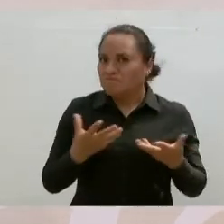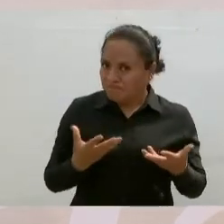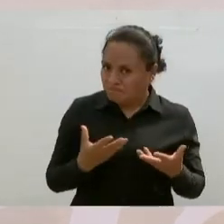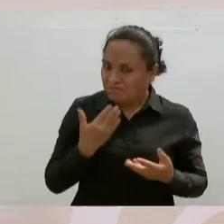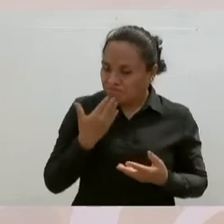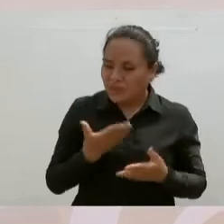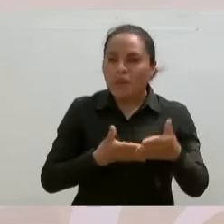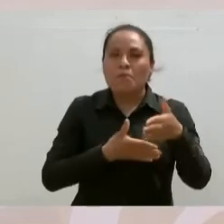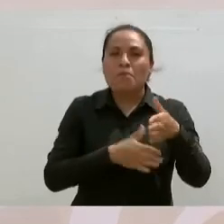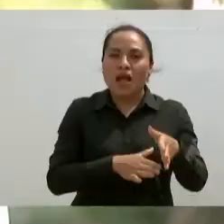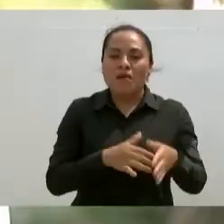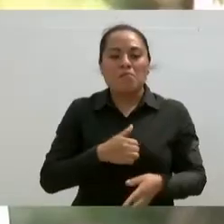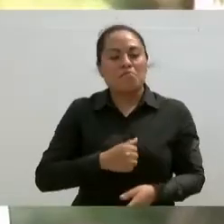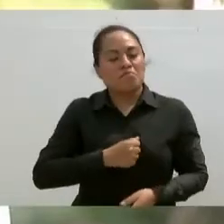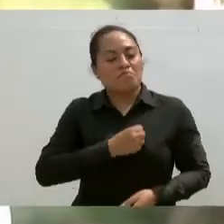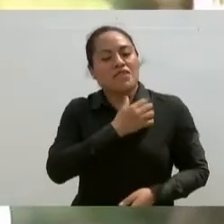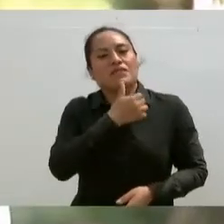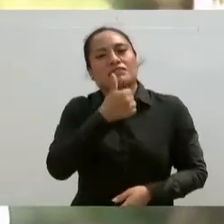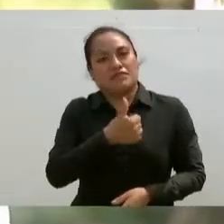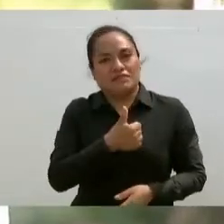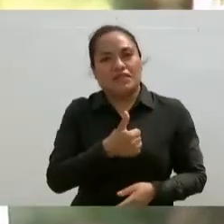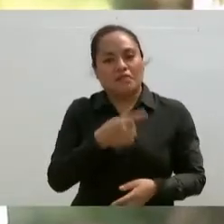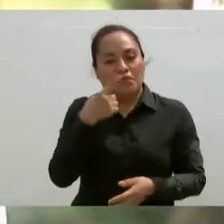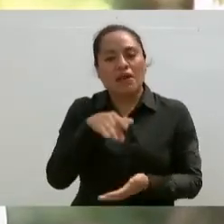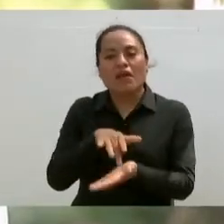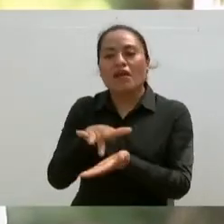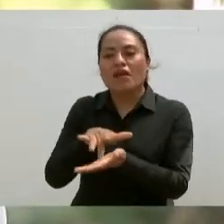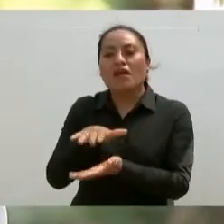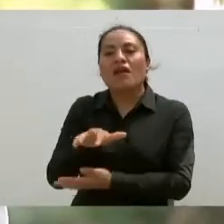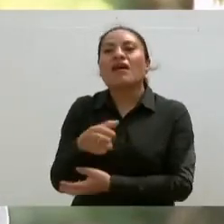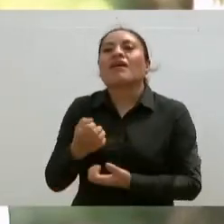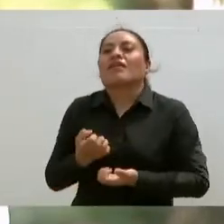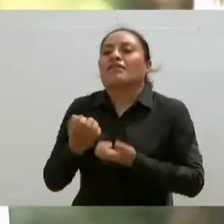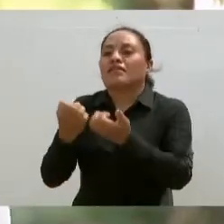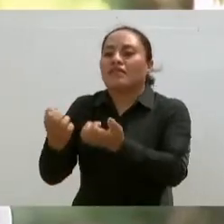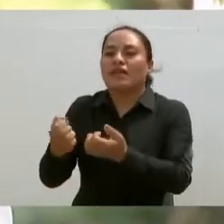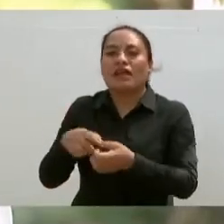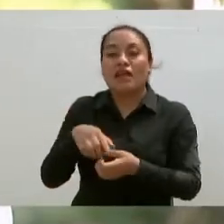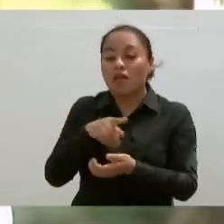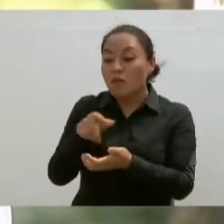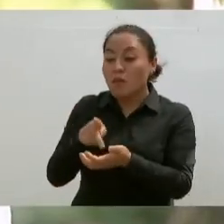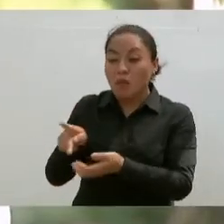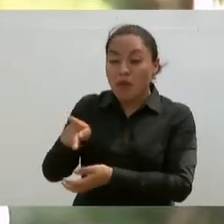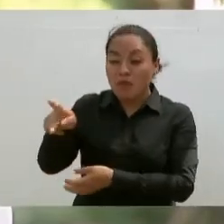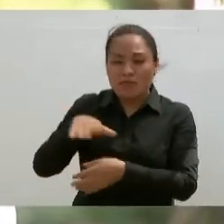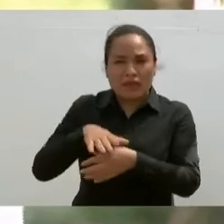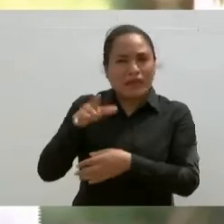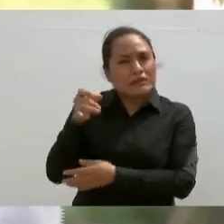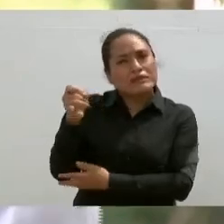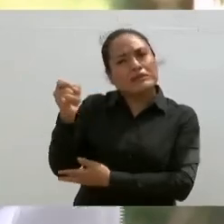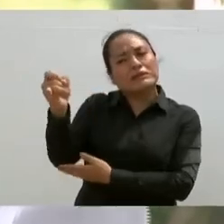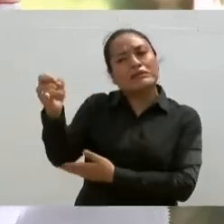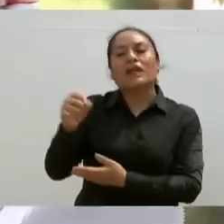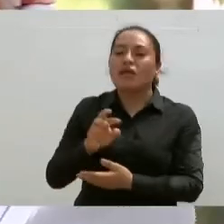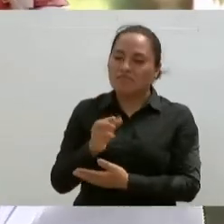para que llegue el apoyo hasta las comunidades más apartadas.